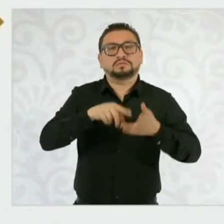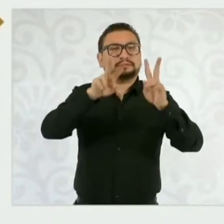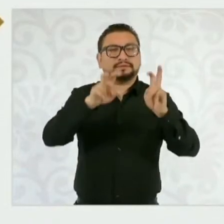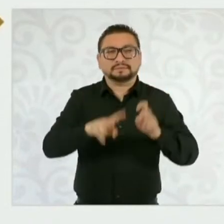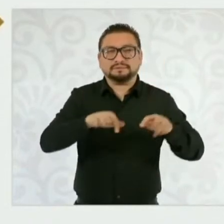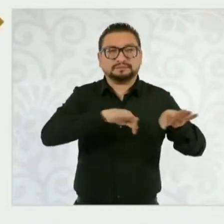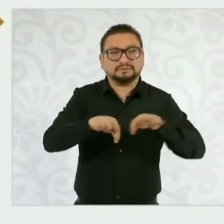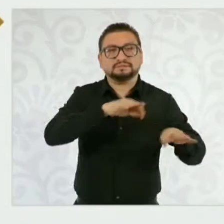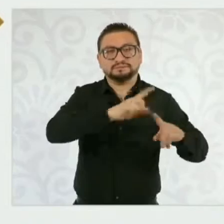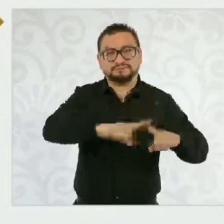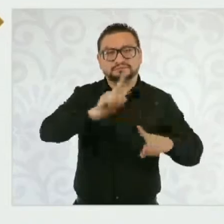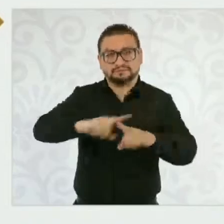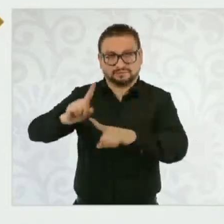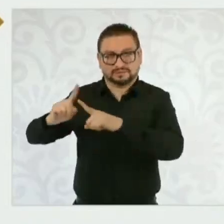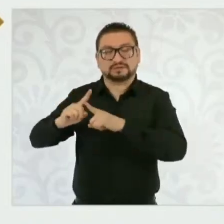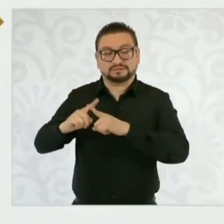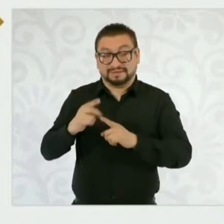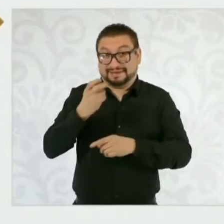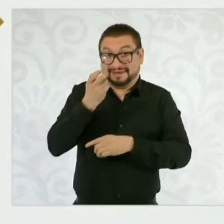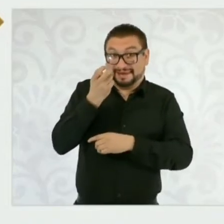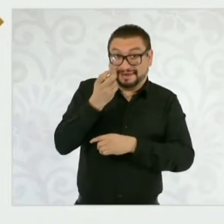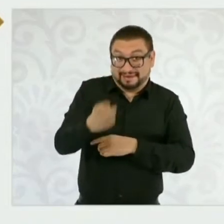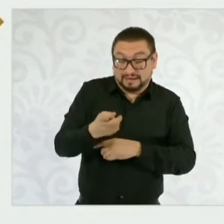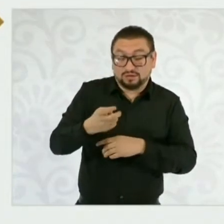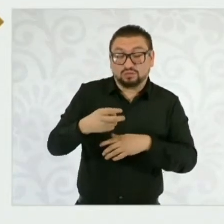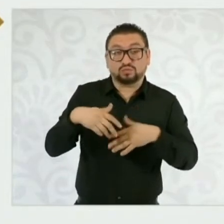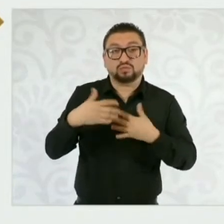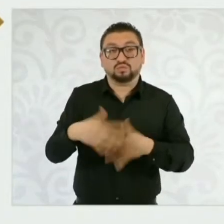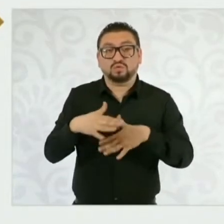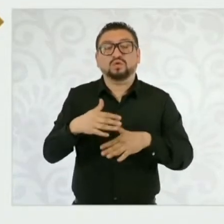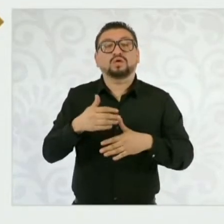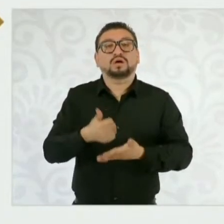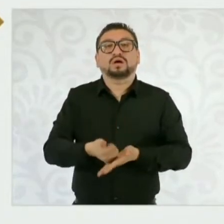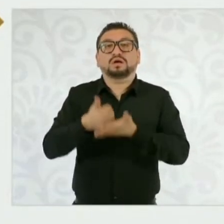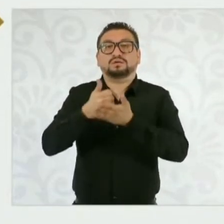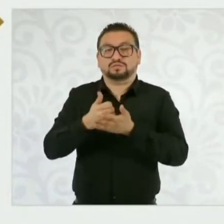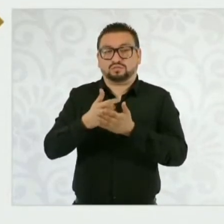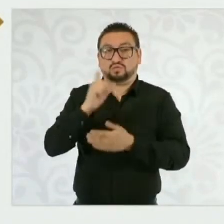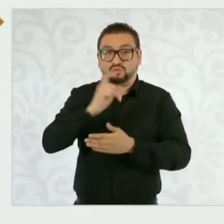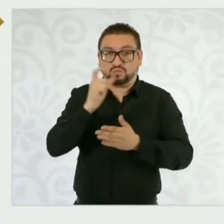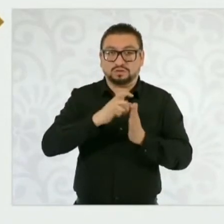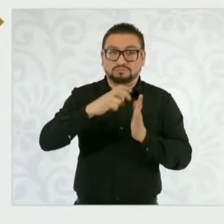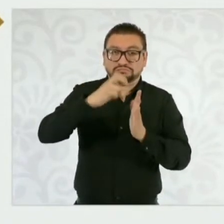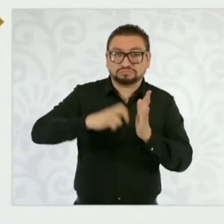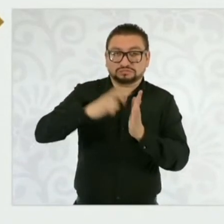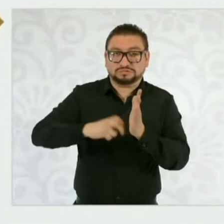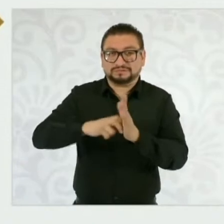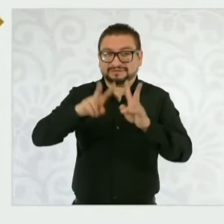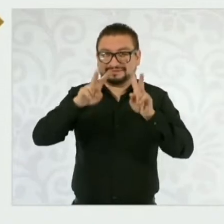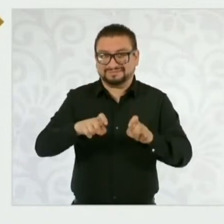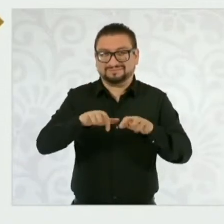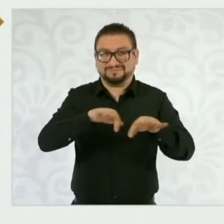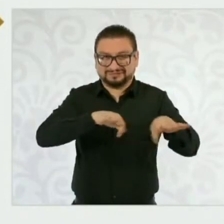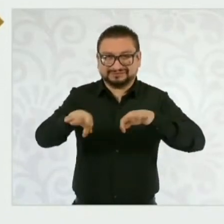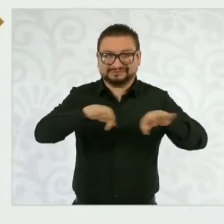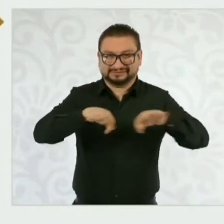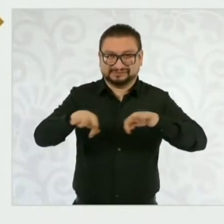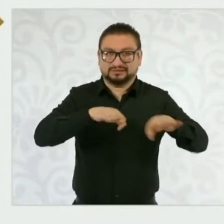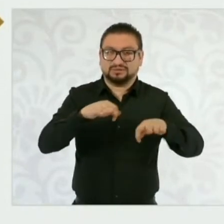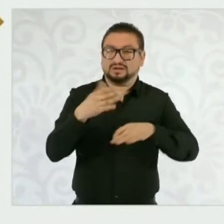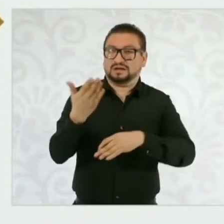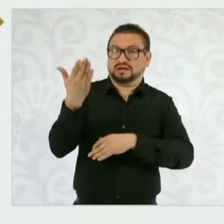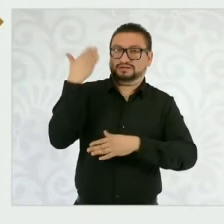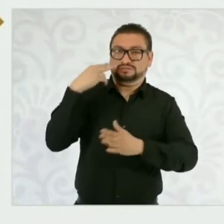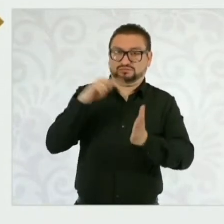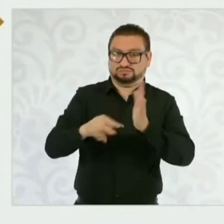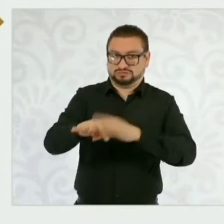también destacar en cómo esto ha impactado además vinculado a la reforma laboral que fue también instrumentada en